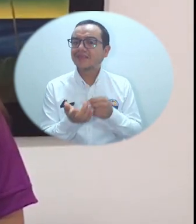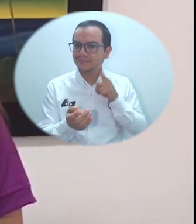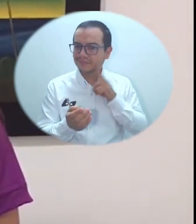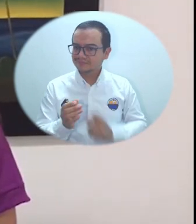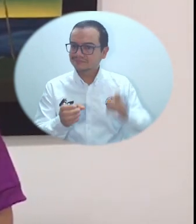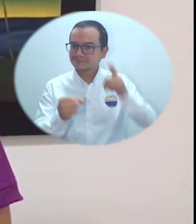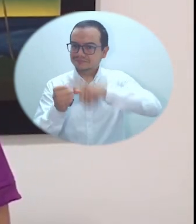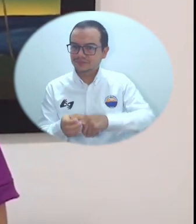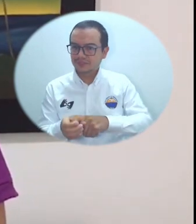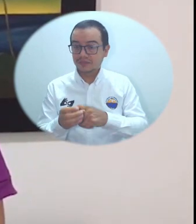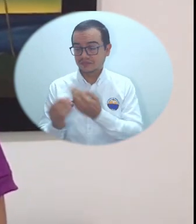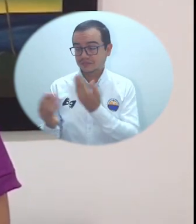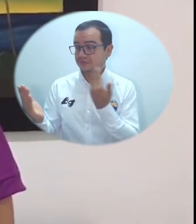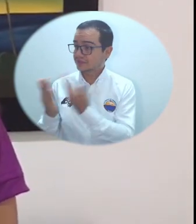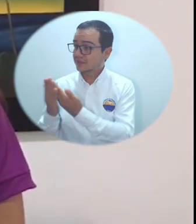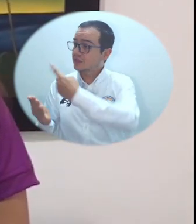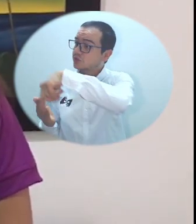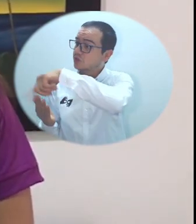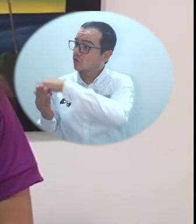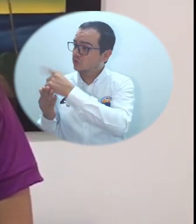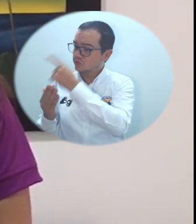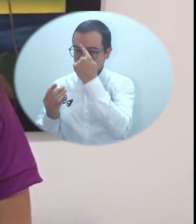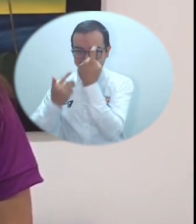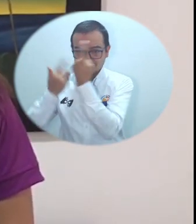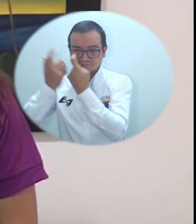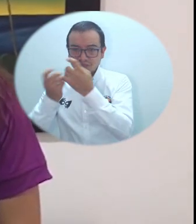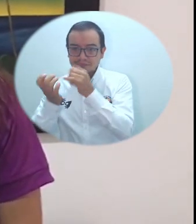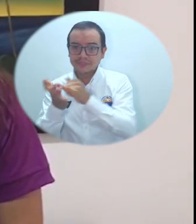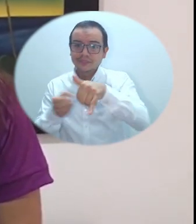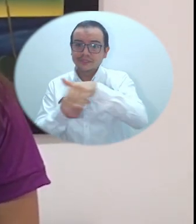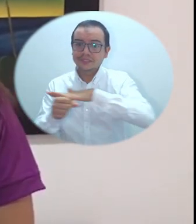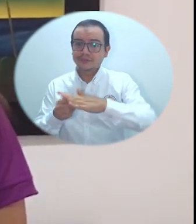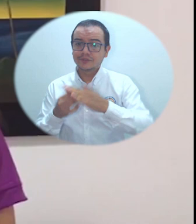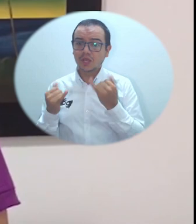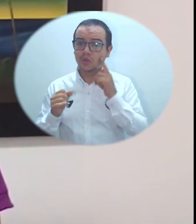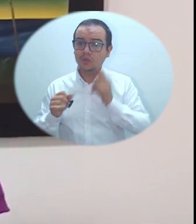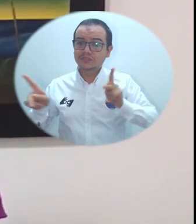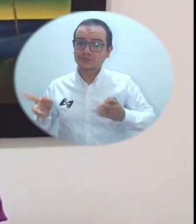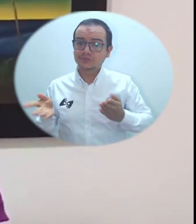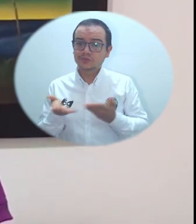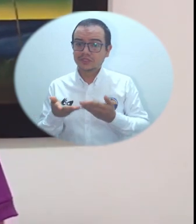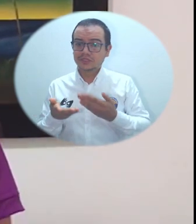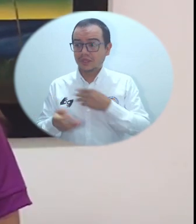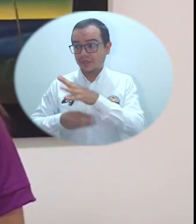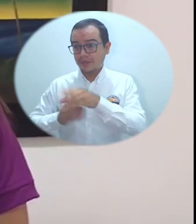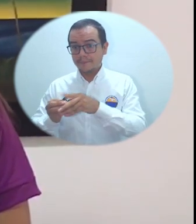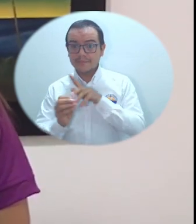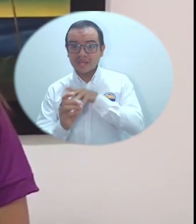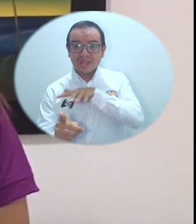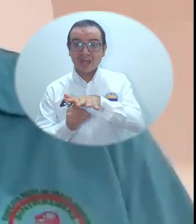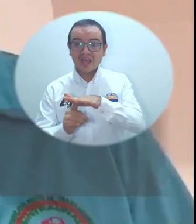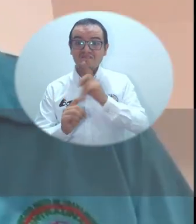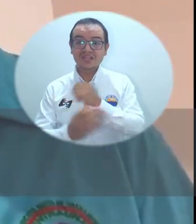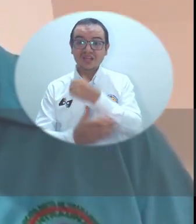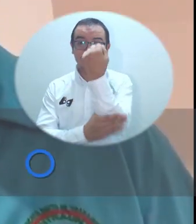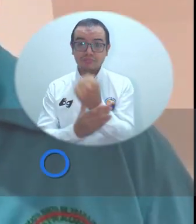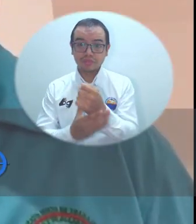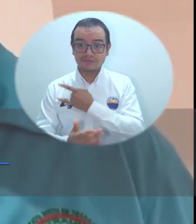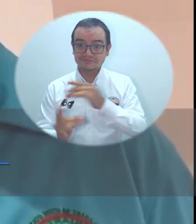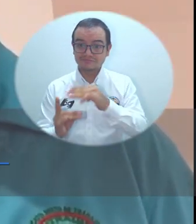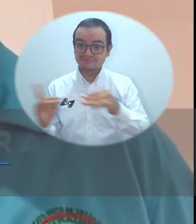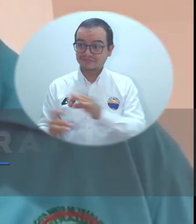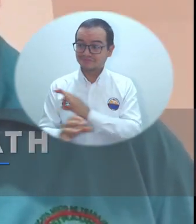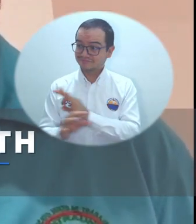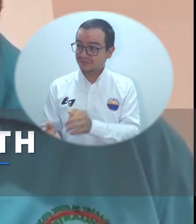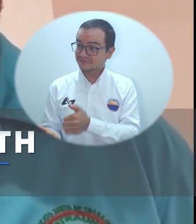gracias, consejeros, por pensar en la situación de sus estudiantes sin afectar la estabilidad financiera de la institución. Mi nombre